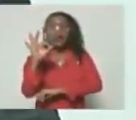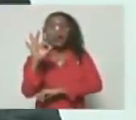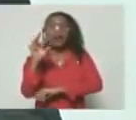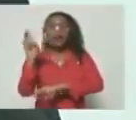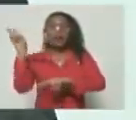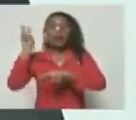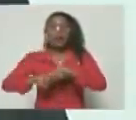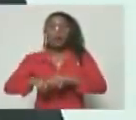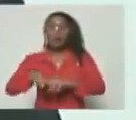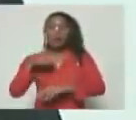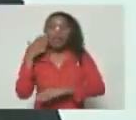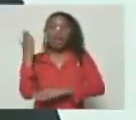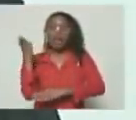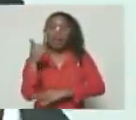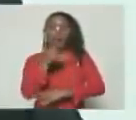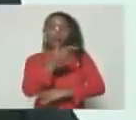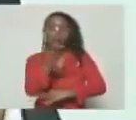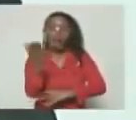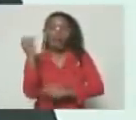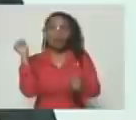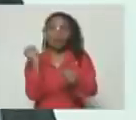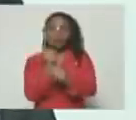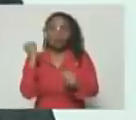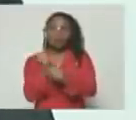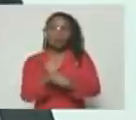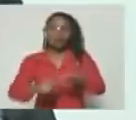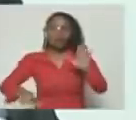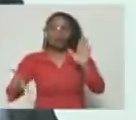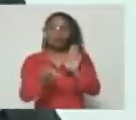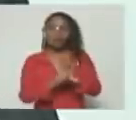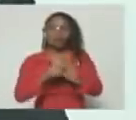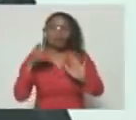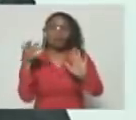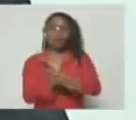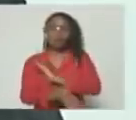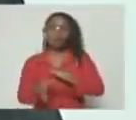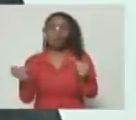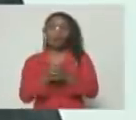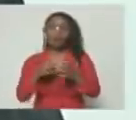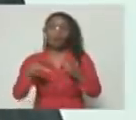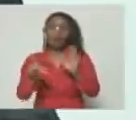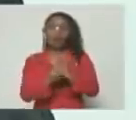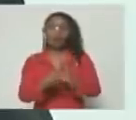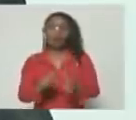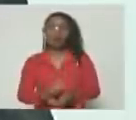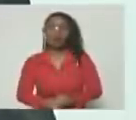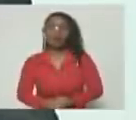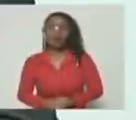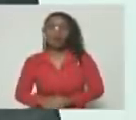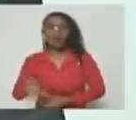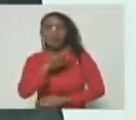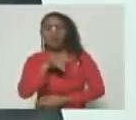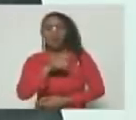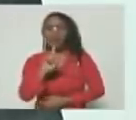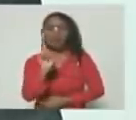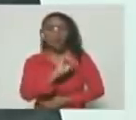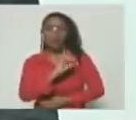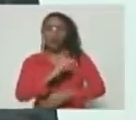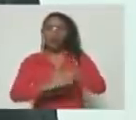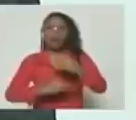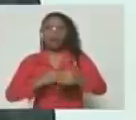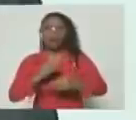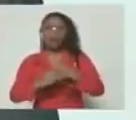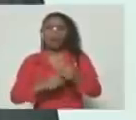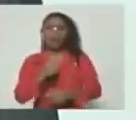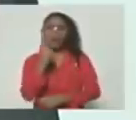allí ustedes trabajaran y legislaran sobre un conjunto de leyes donde no hubo